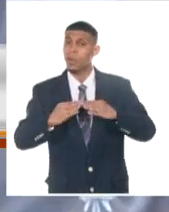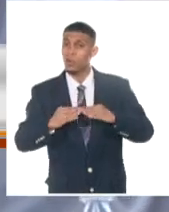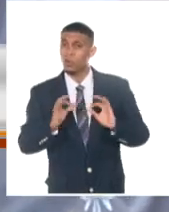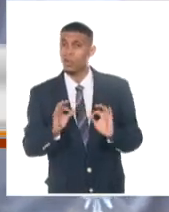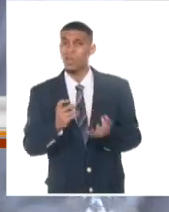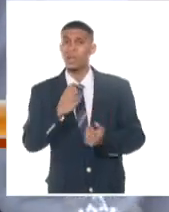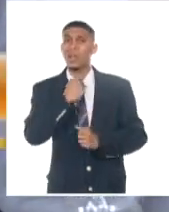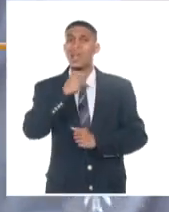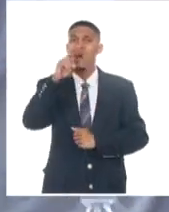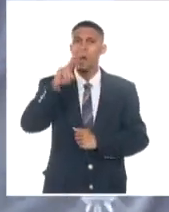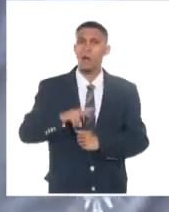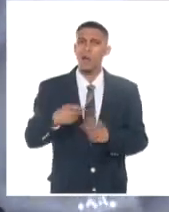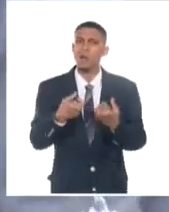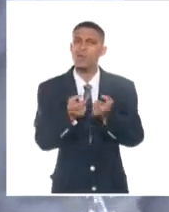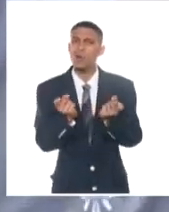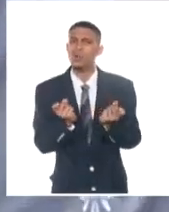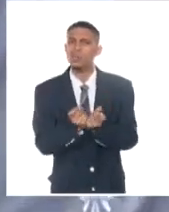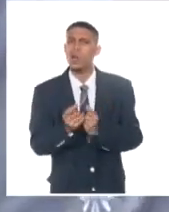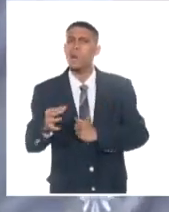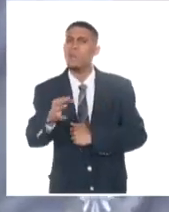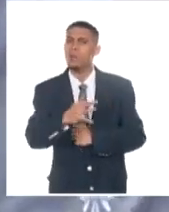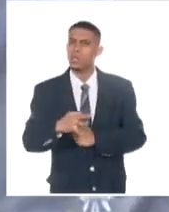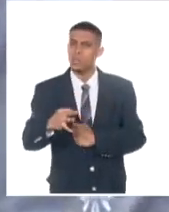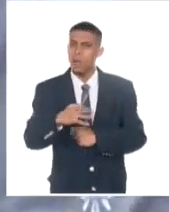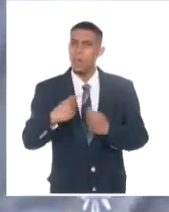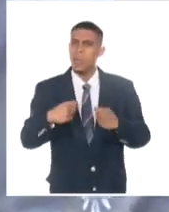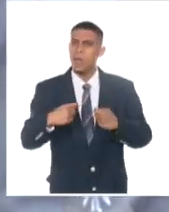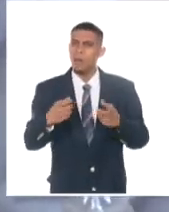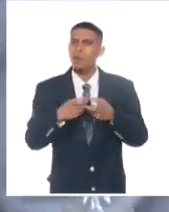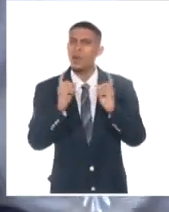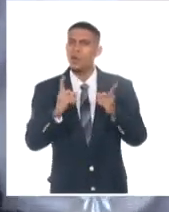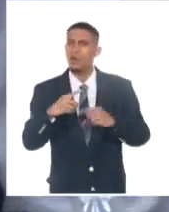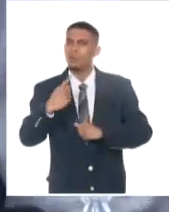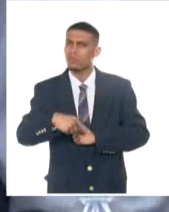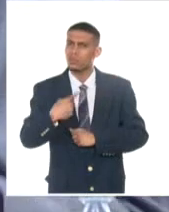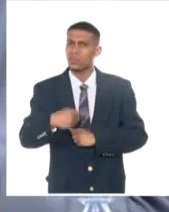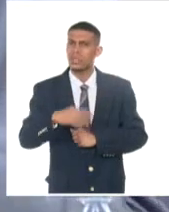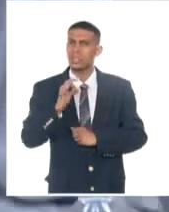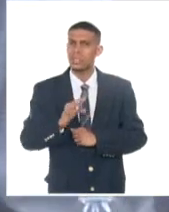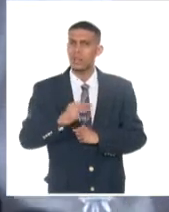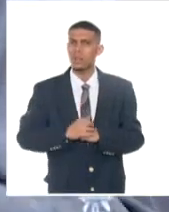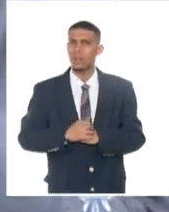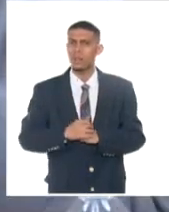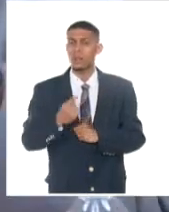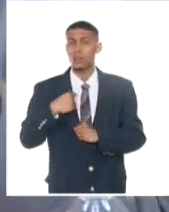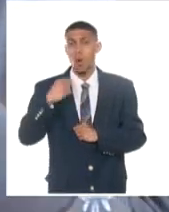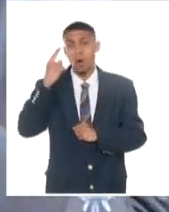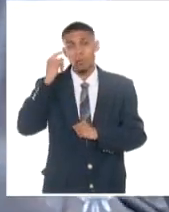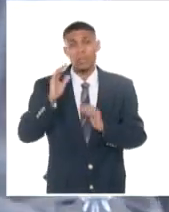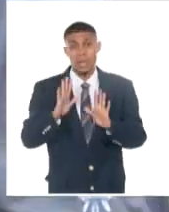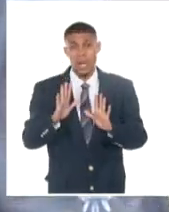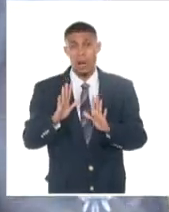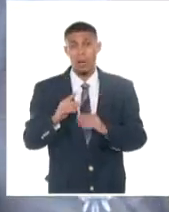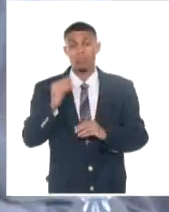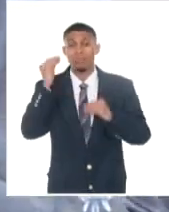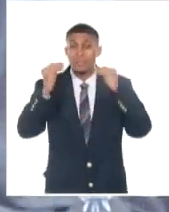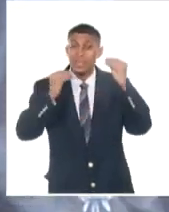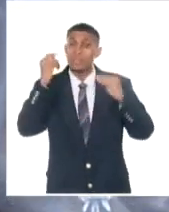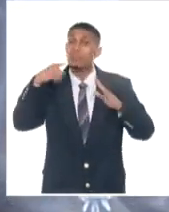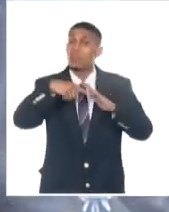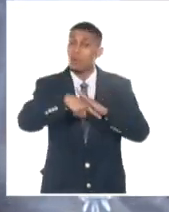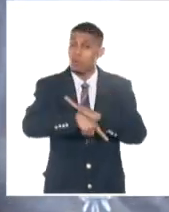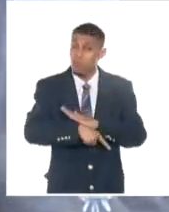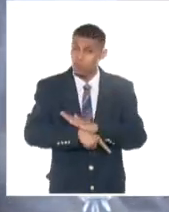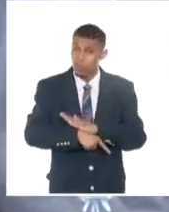en también los consejos de administraciones municipales. Yo creo que hay que hacer análisis profundos, críticos